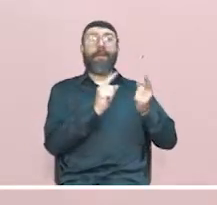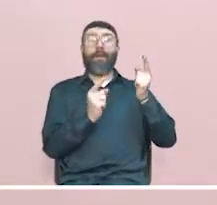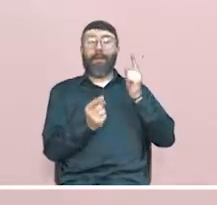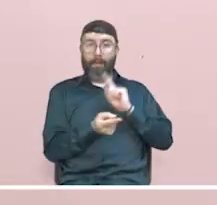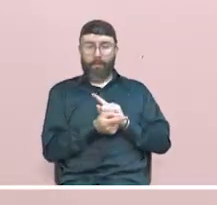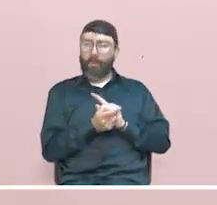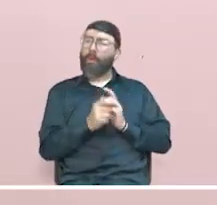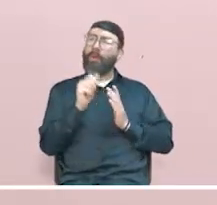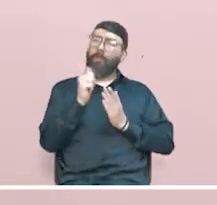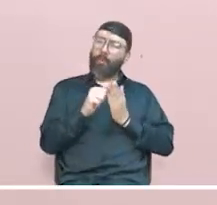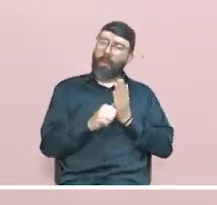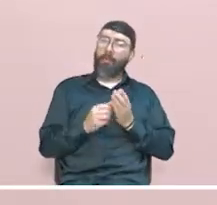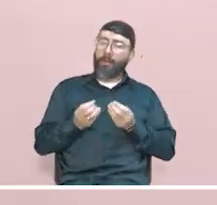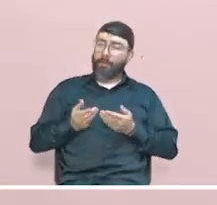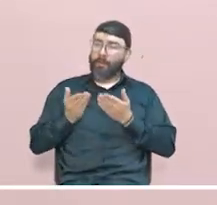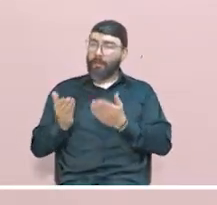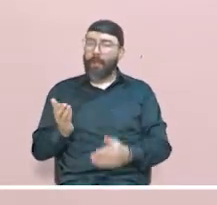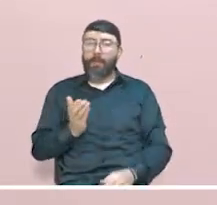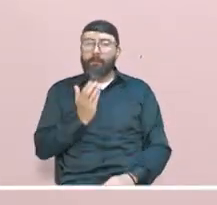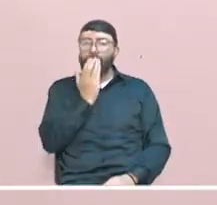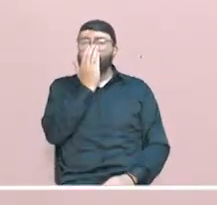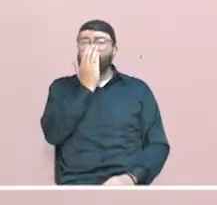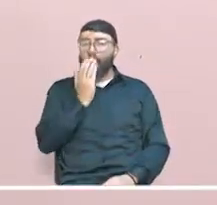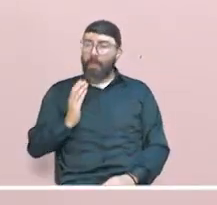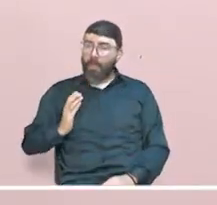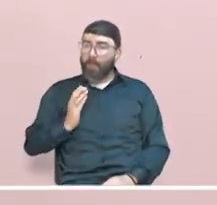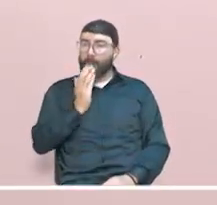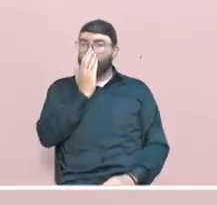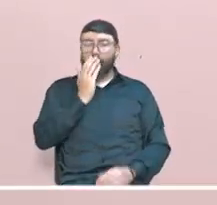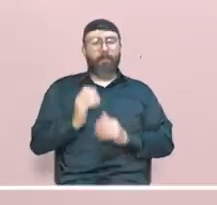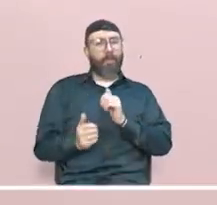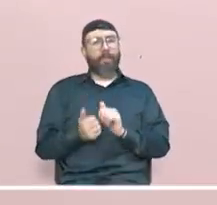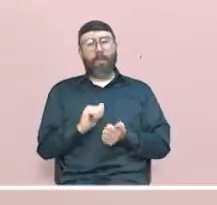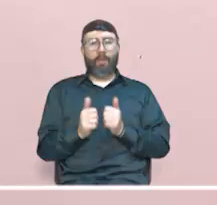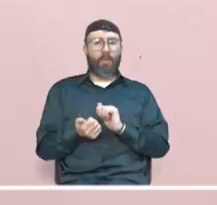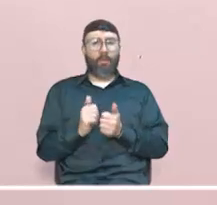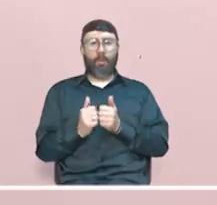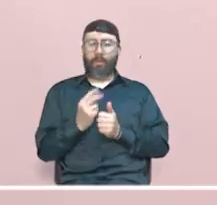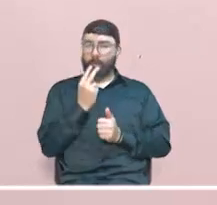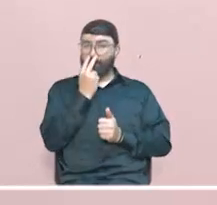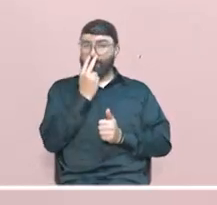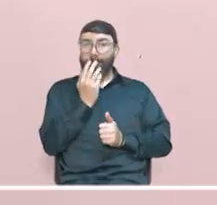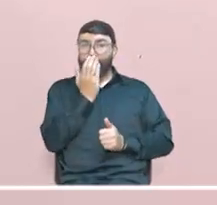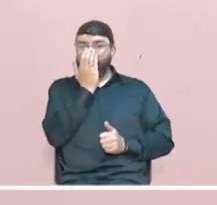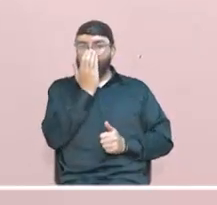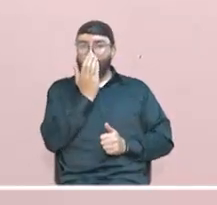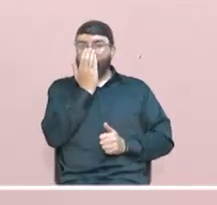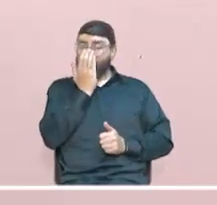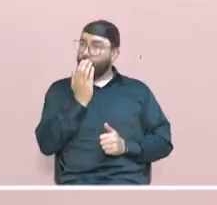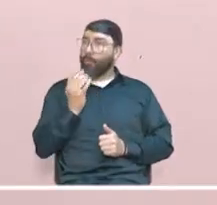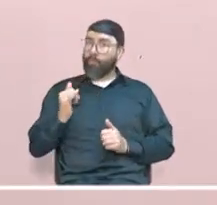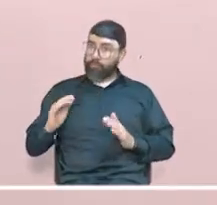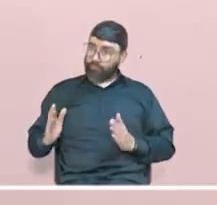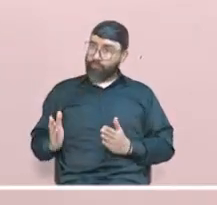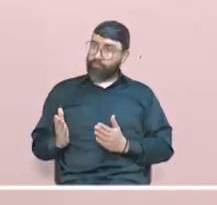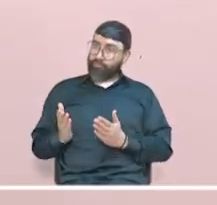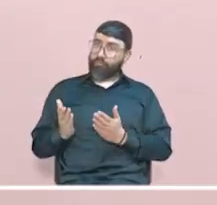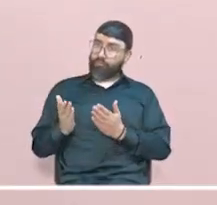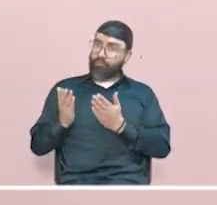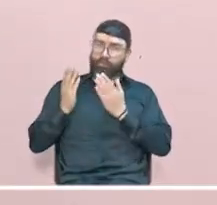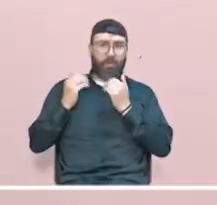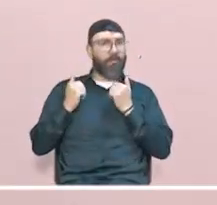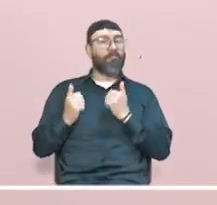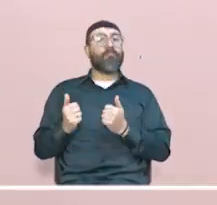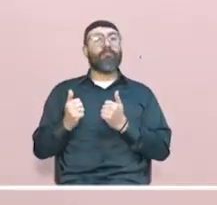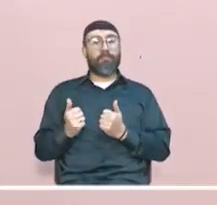con administración de oxígeno durante las sesiones de rehabilitación, con una respuesta muy buena,